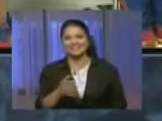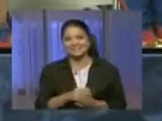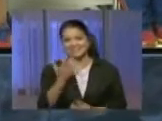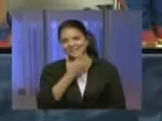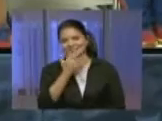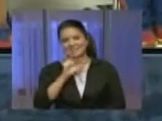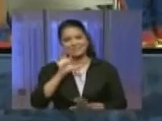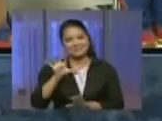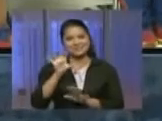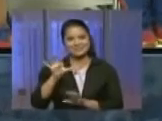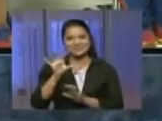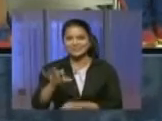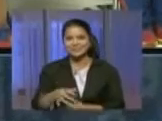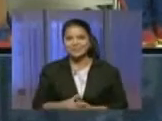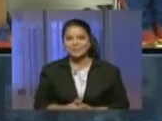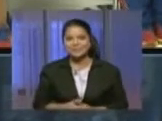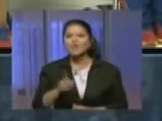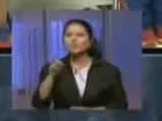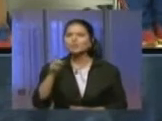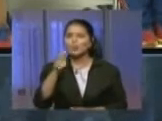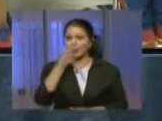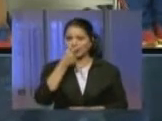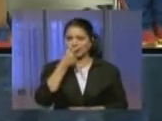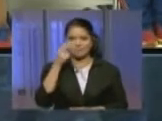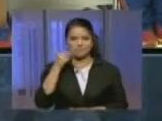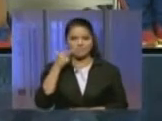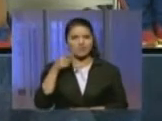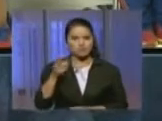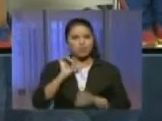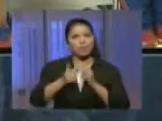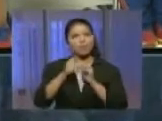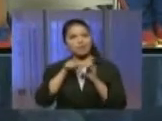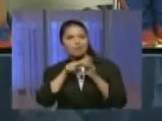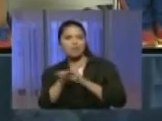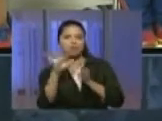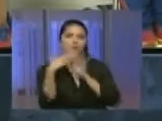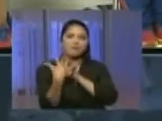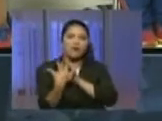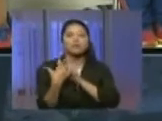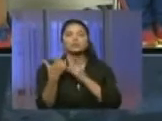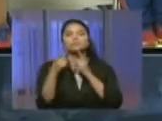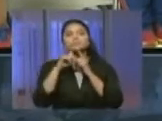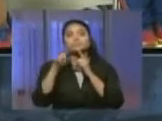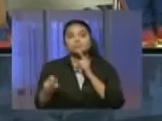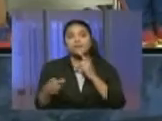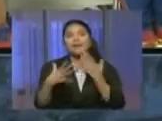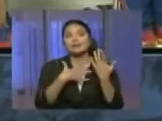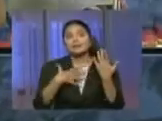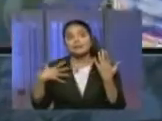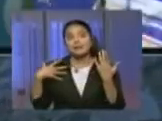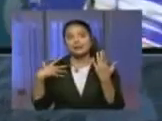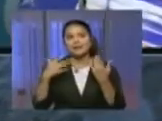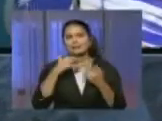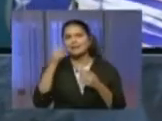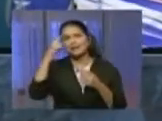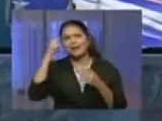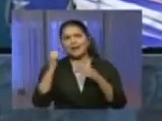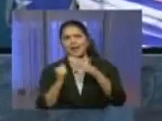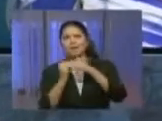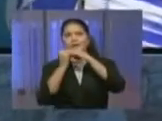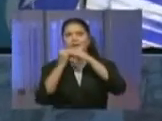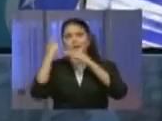32 mimu tú como deportista de los barrios fíjate yo quiero casi pegaste la cabeza